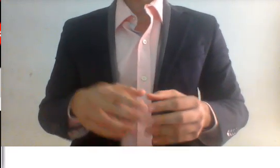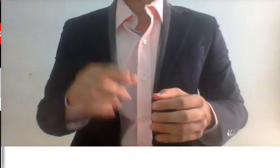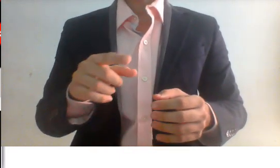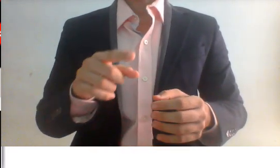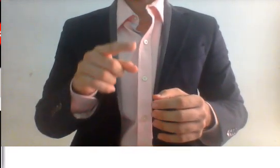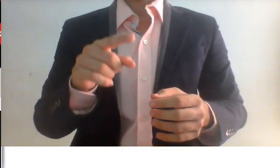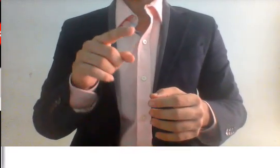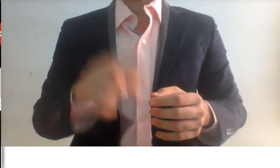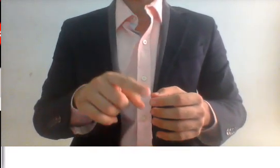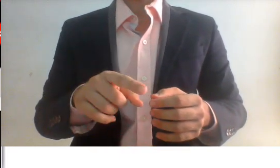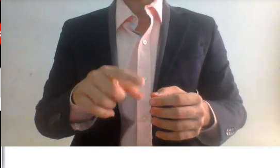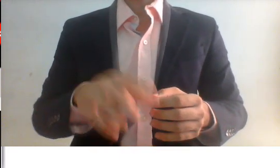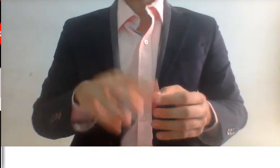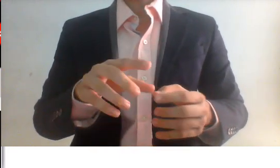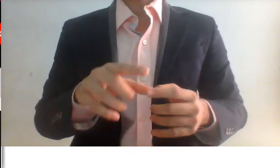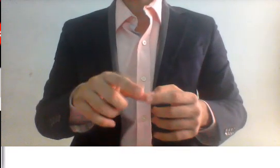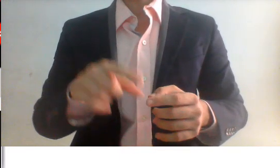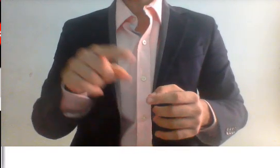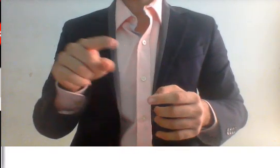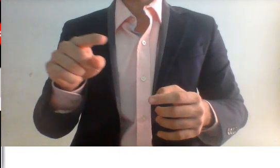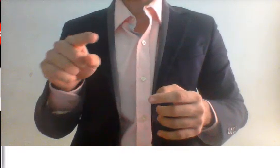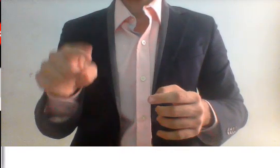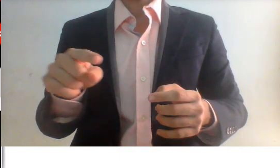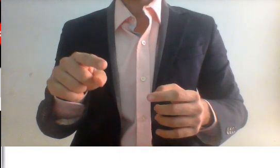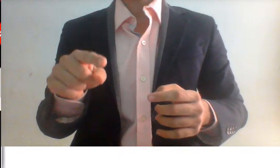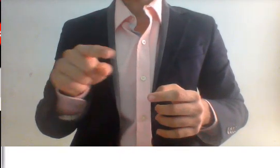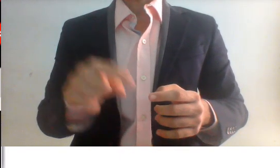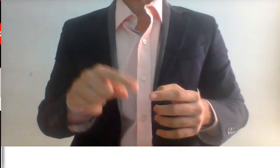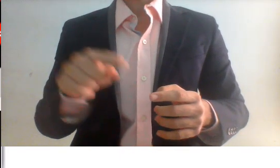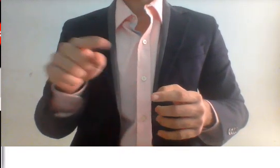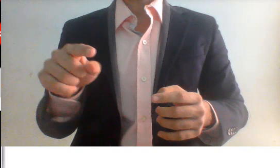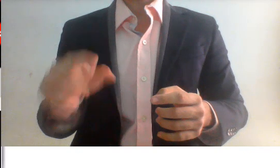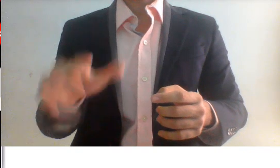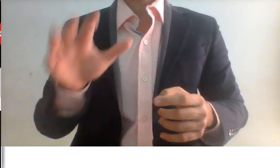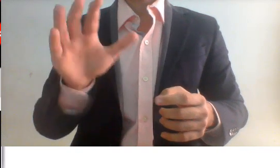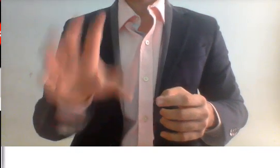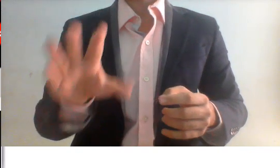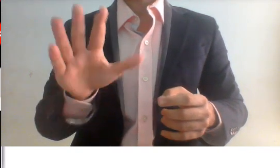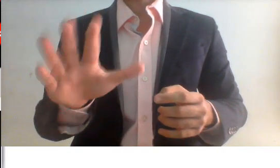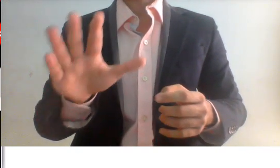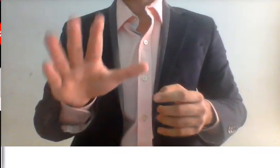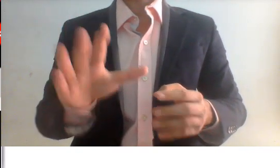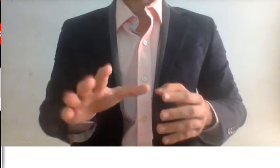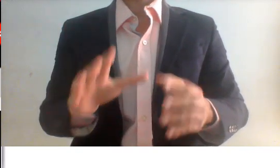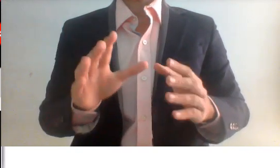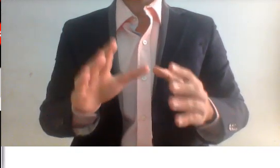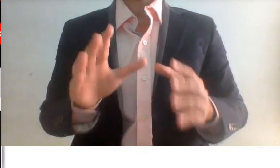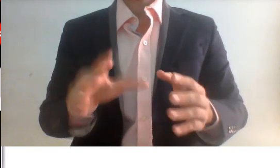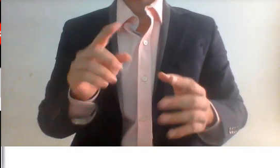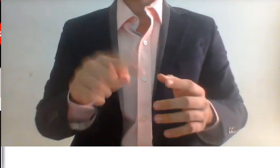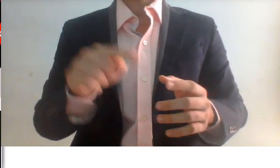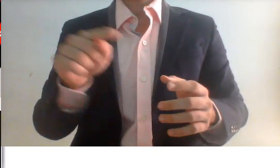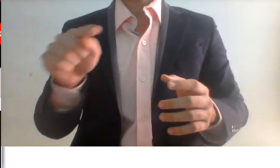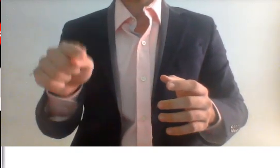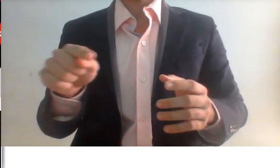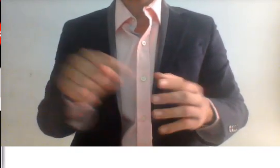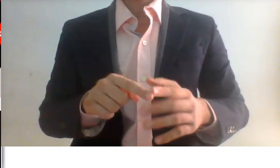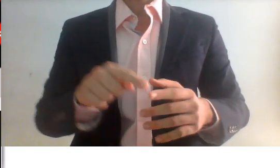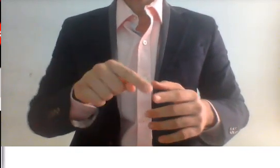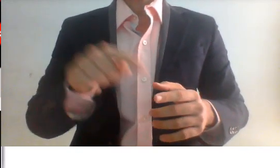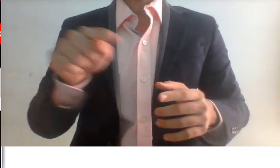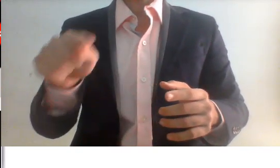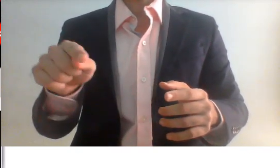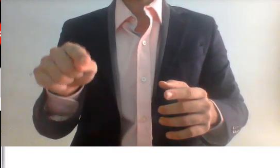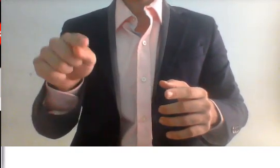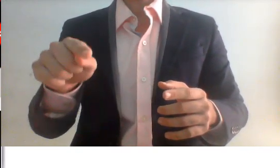se terminó se terminaron desviando los recursos al sector privado. Cerca del 40% de los recursos que habían fideicomisos